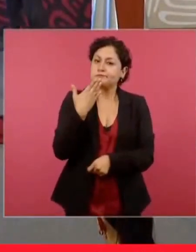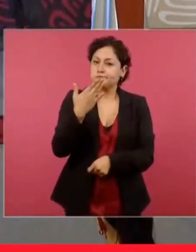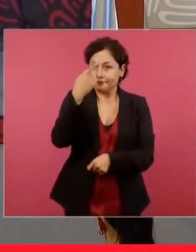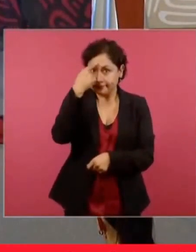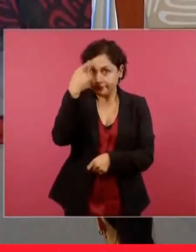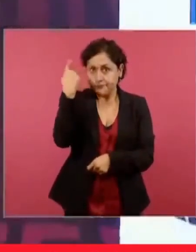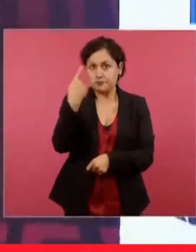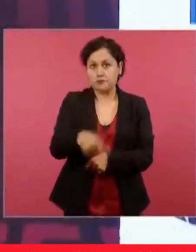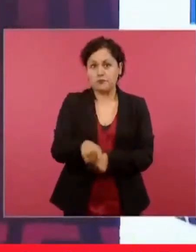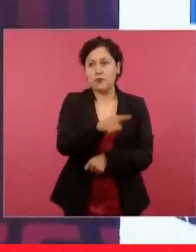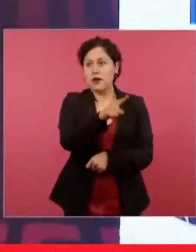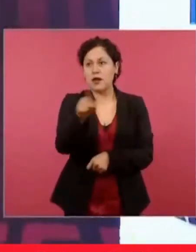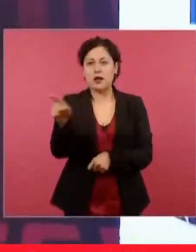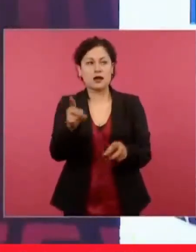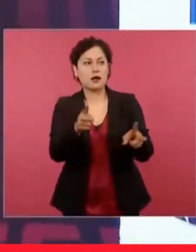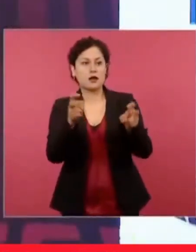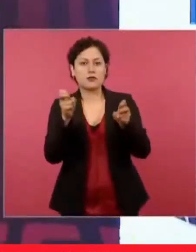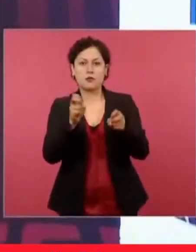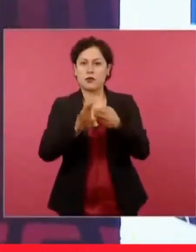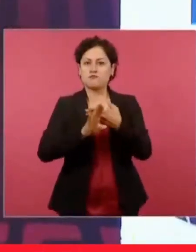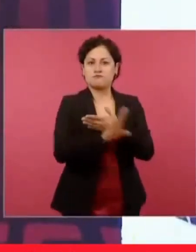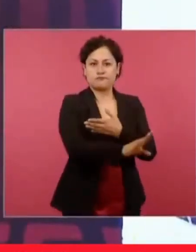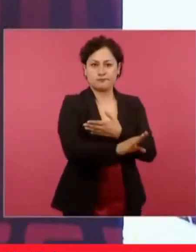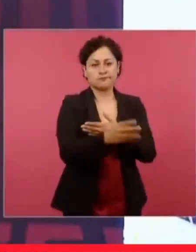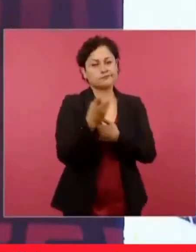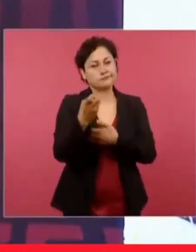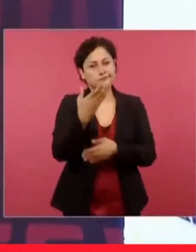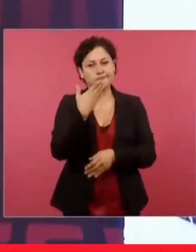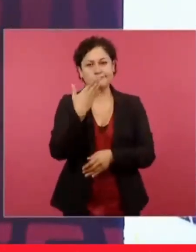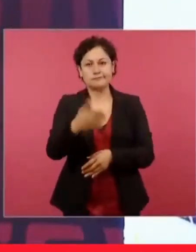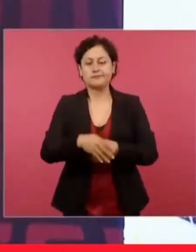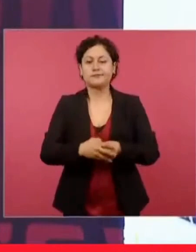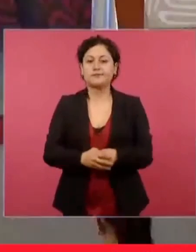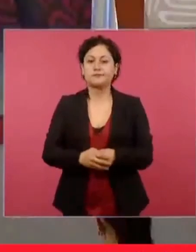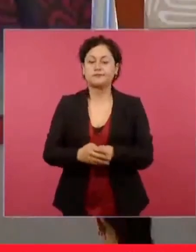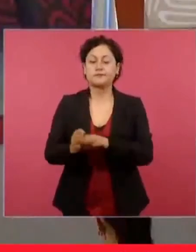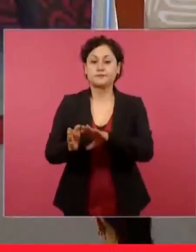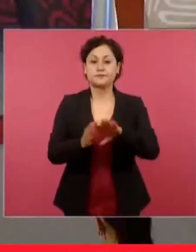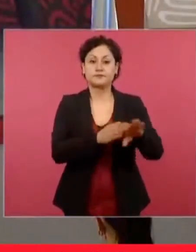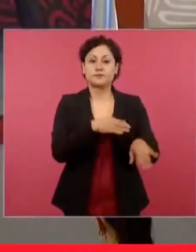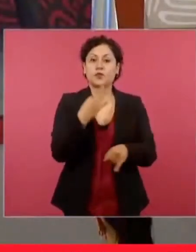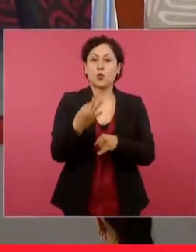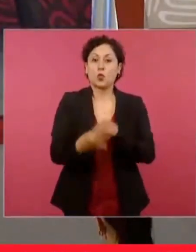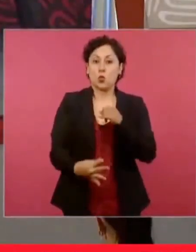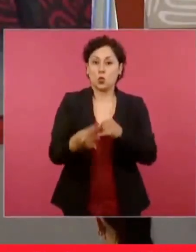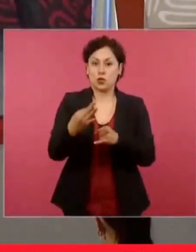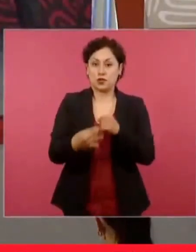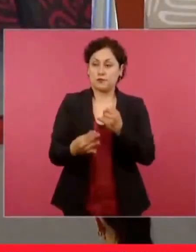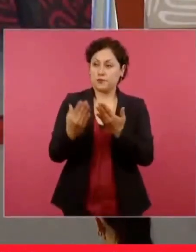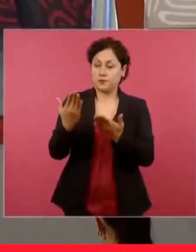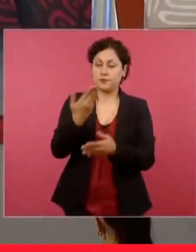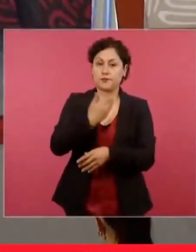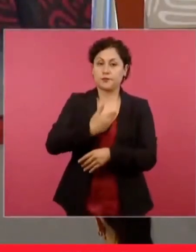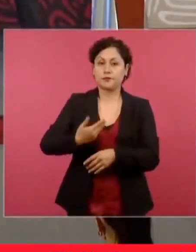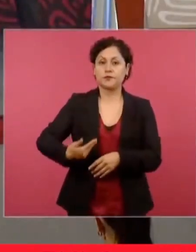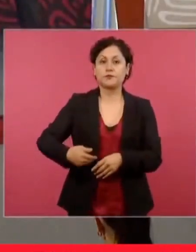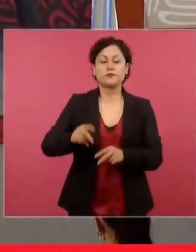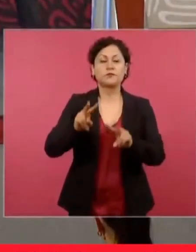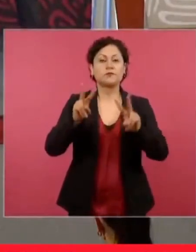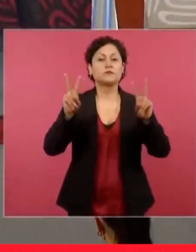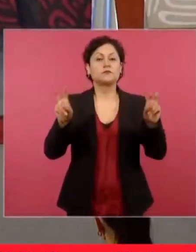la no ocurrencia de este delito adelante y finalmente presidente lo que se relaciona con la